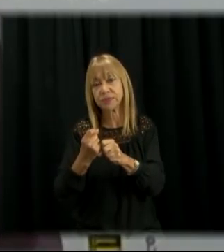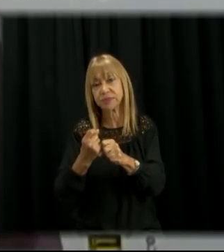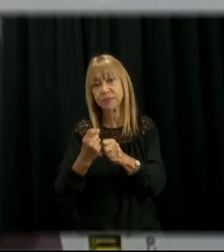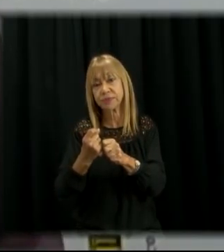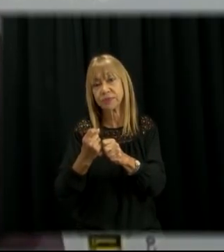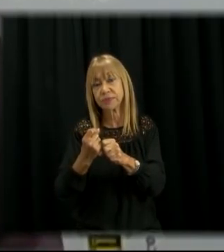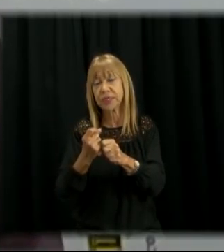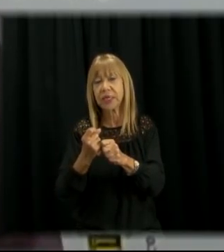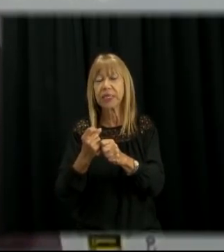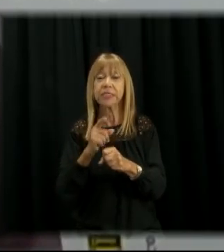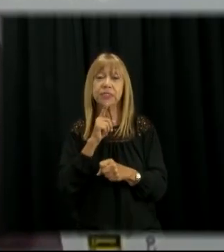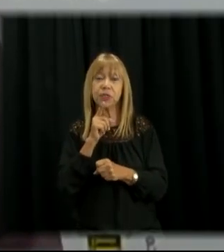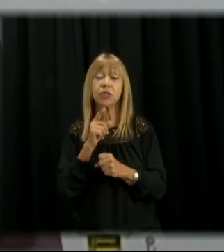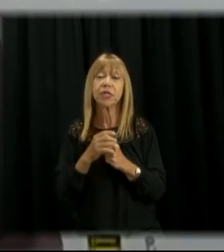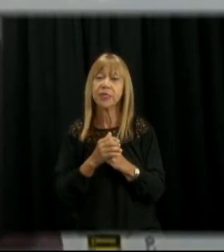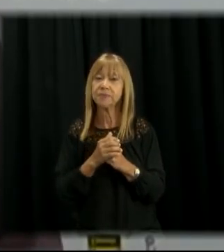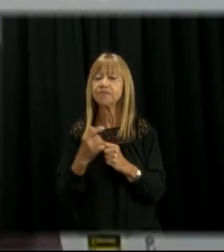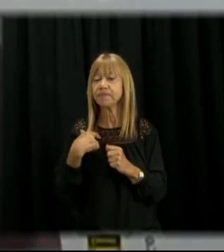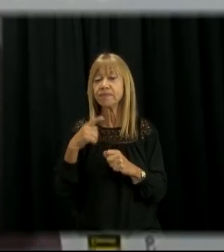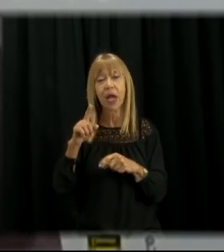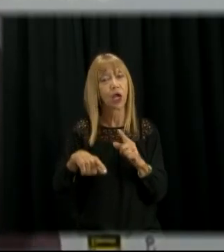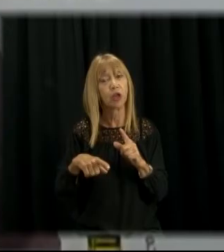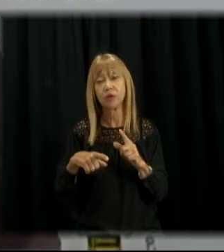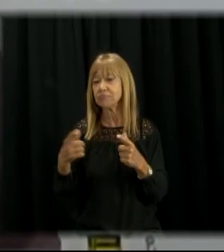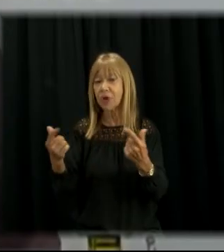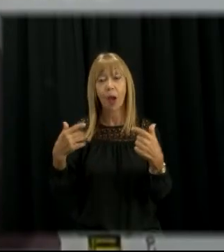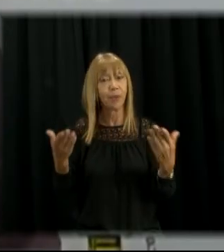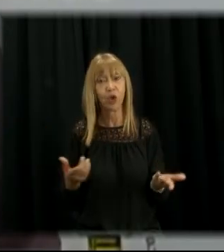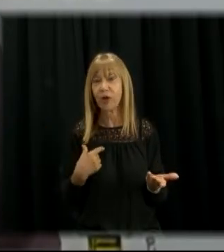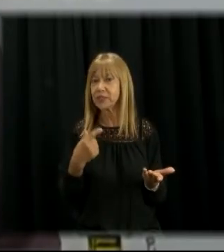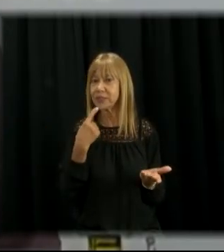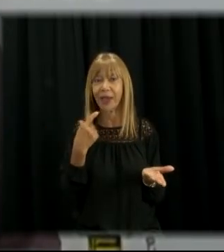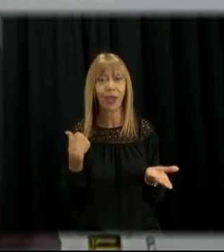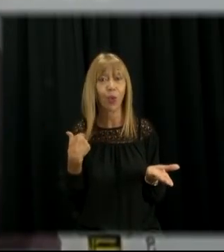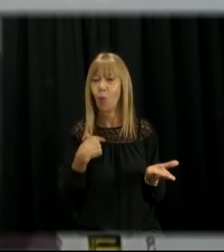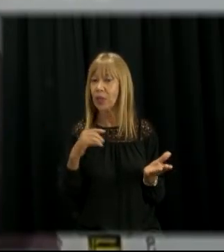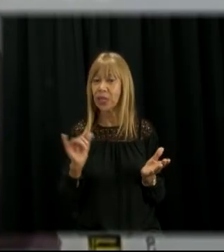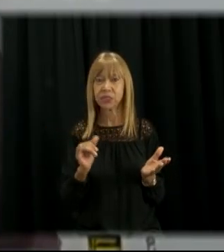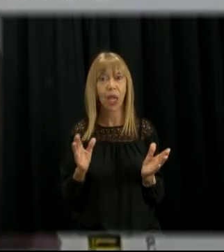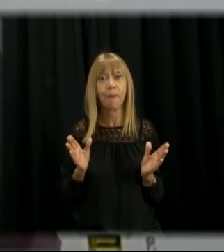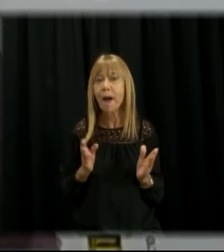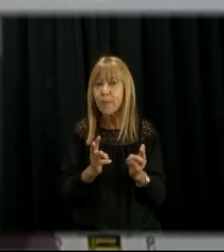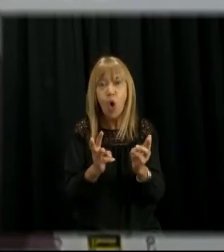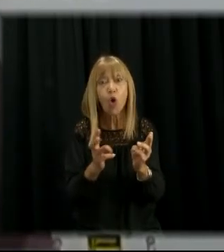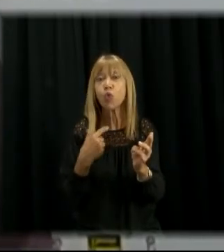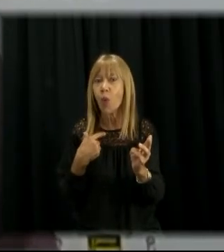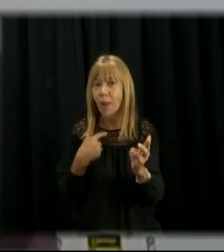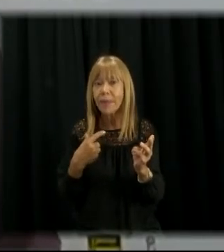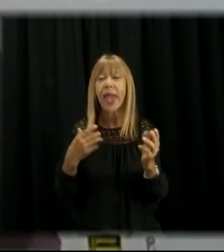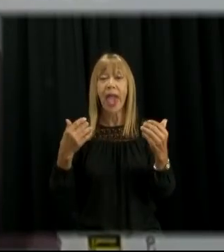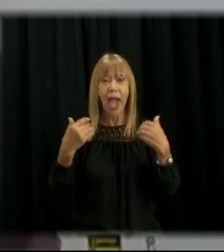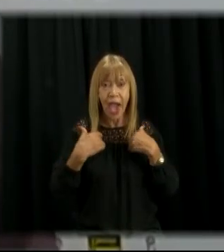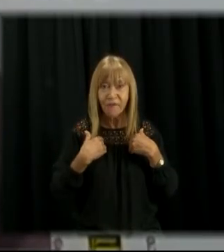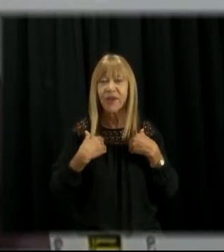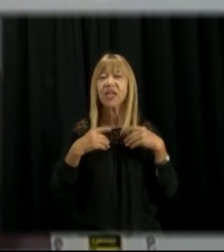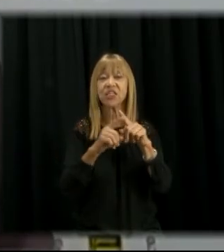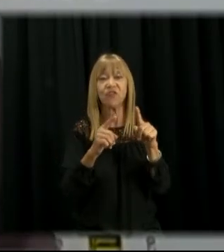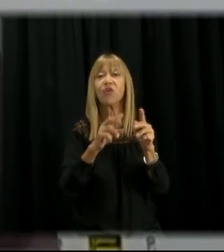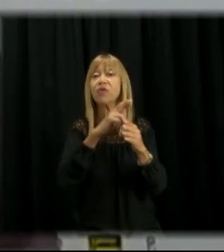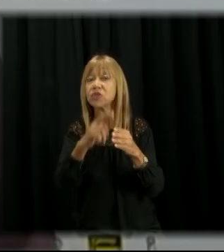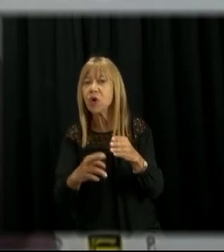6 años. Ciertamente, no puedo venir aquí a decir con el mismo enfoque que vamos a